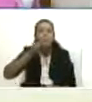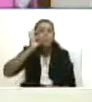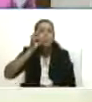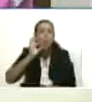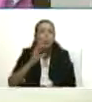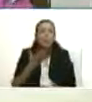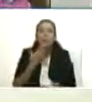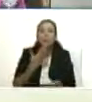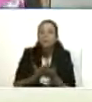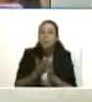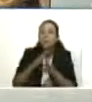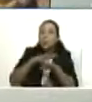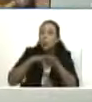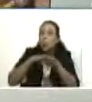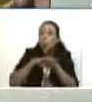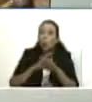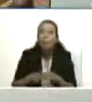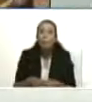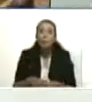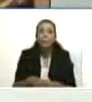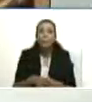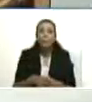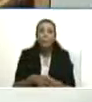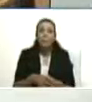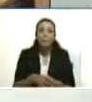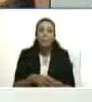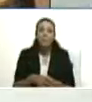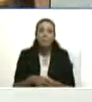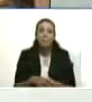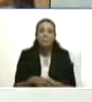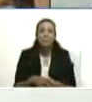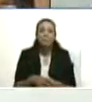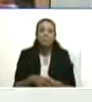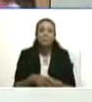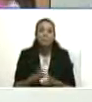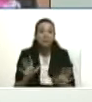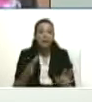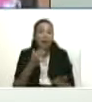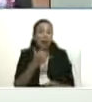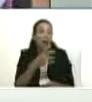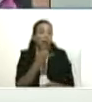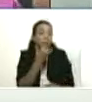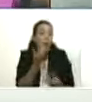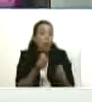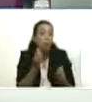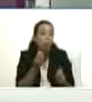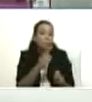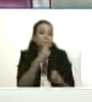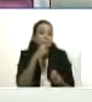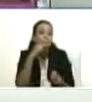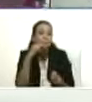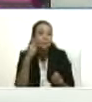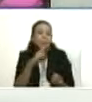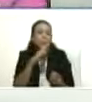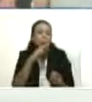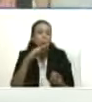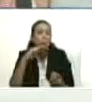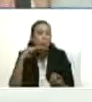su permiso, voy acercando el café para probarlo.